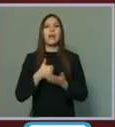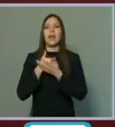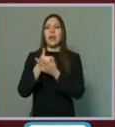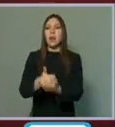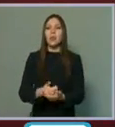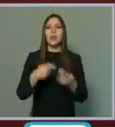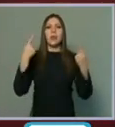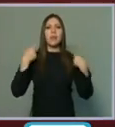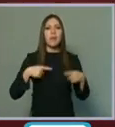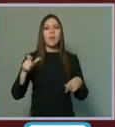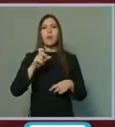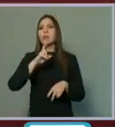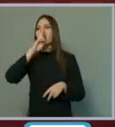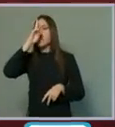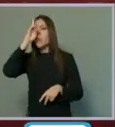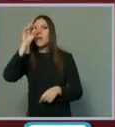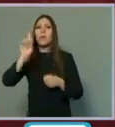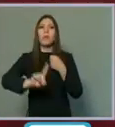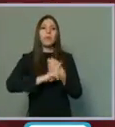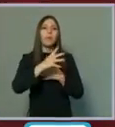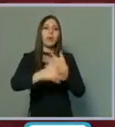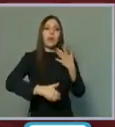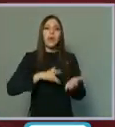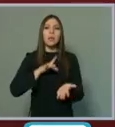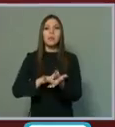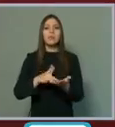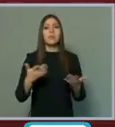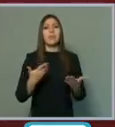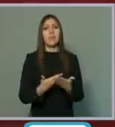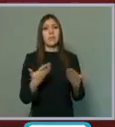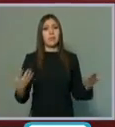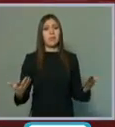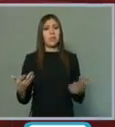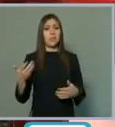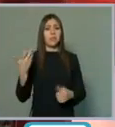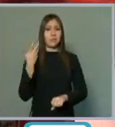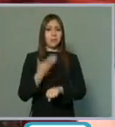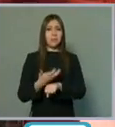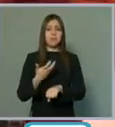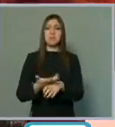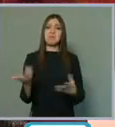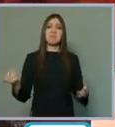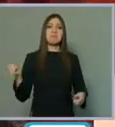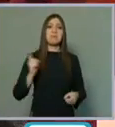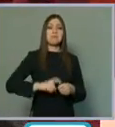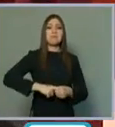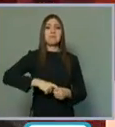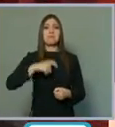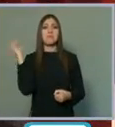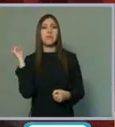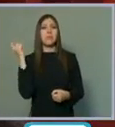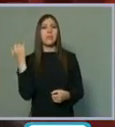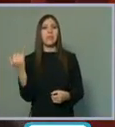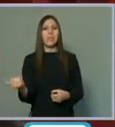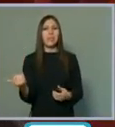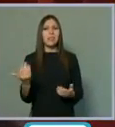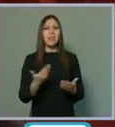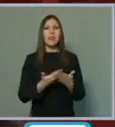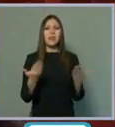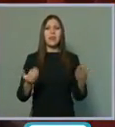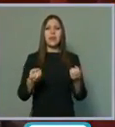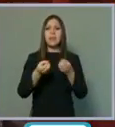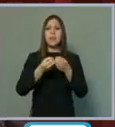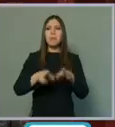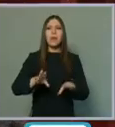situaciones vulnerables de violencia y de conflicto, pues Estados Unidos está saliendo de este consenso general y además está perdiendo pues, cualquier